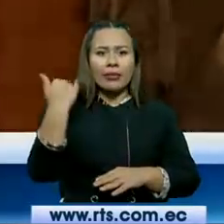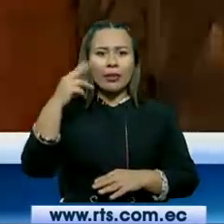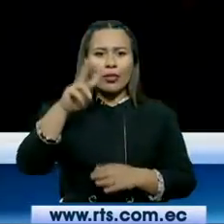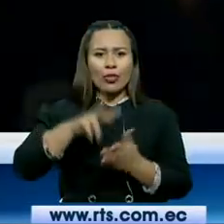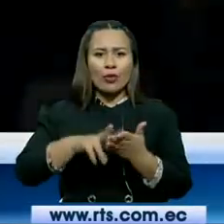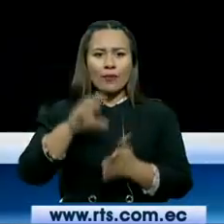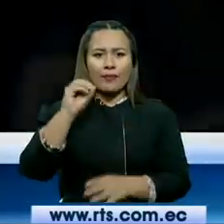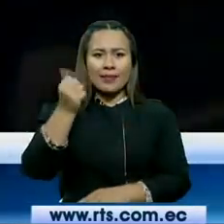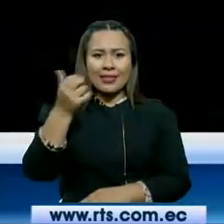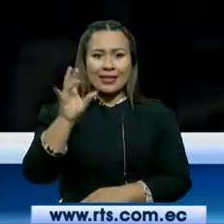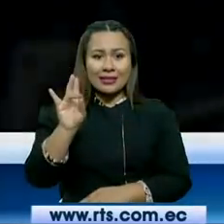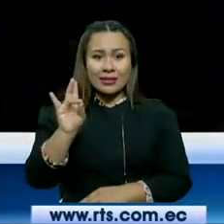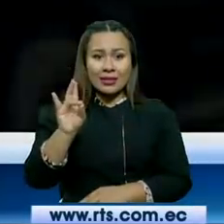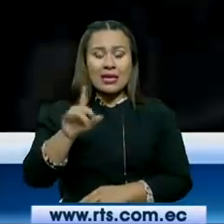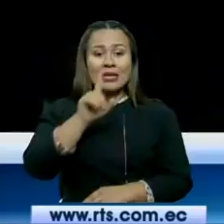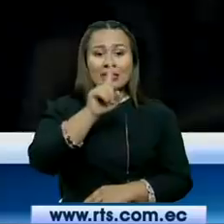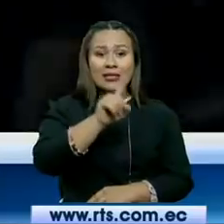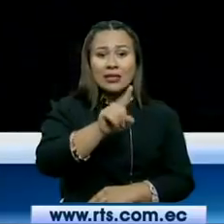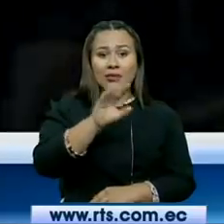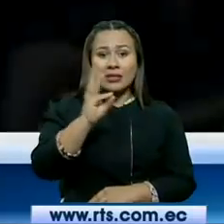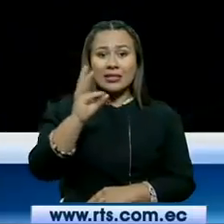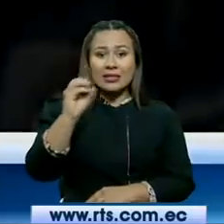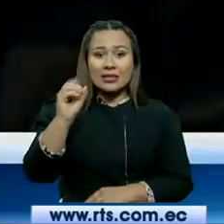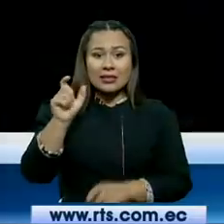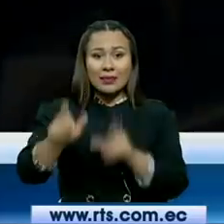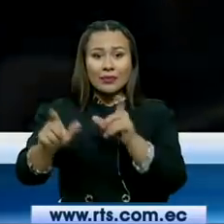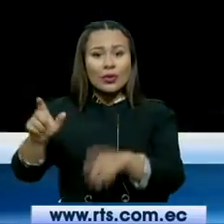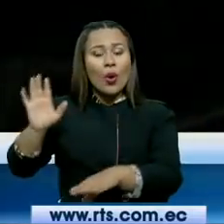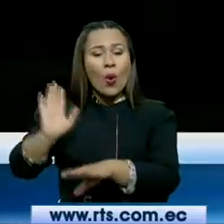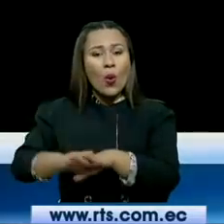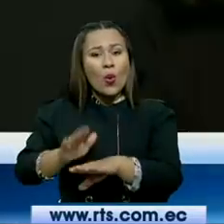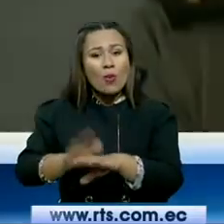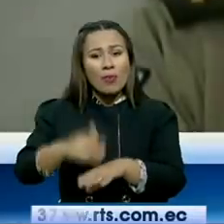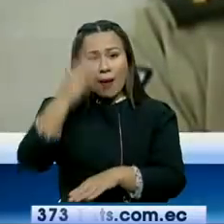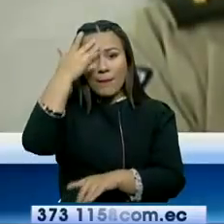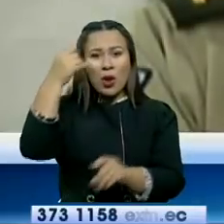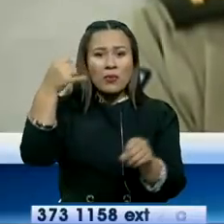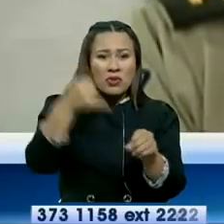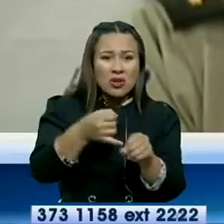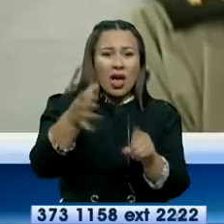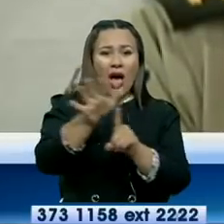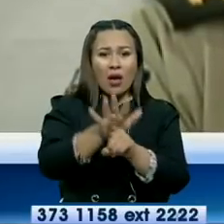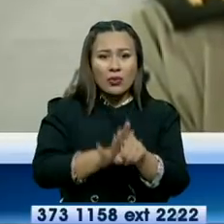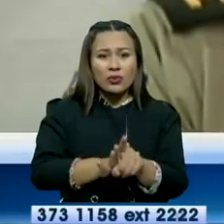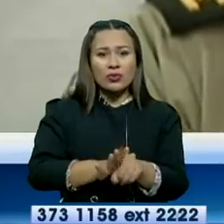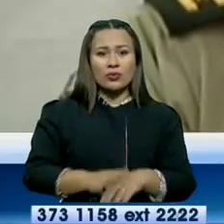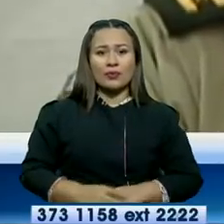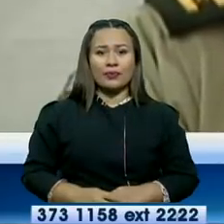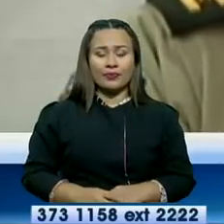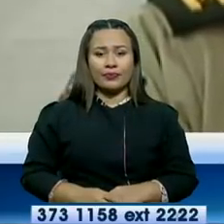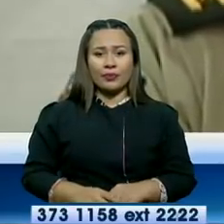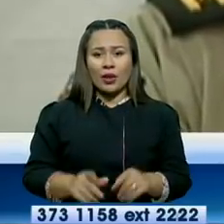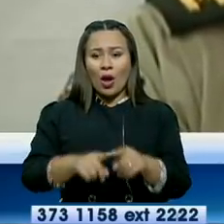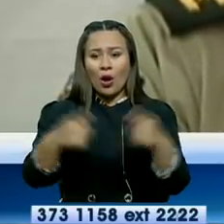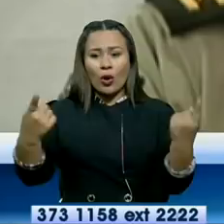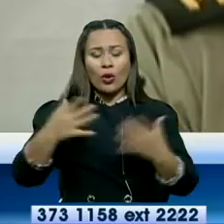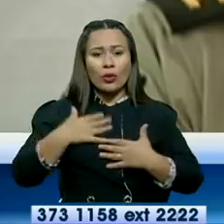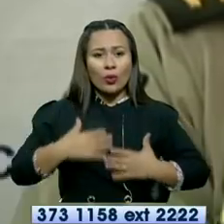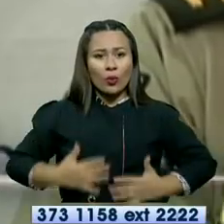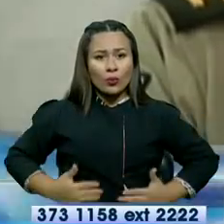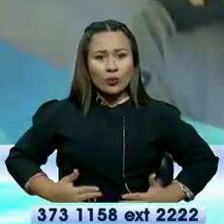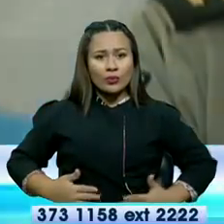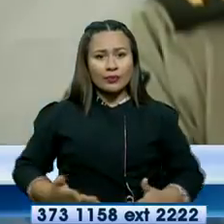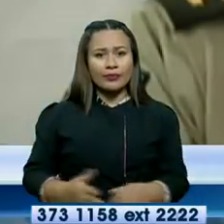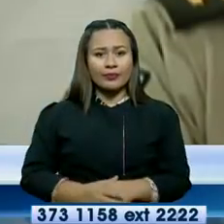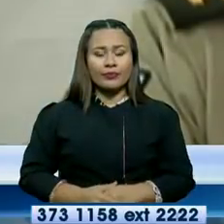2017, 669 personas fueron vinculadas en delitos sexuales. Esto es violación, atentado al pudor,